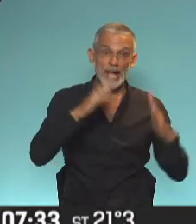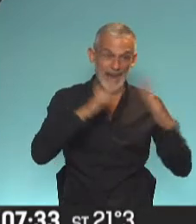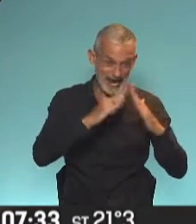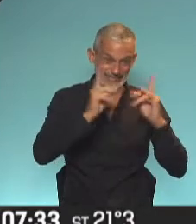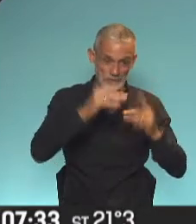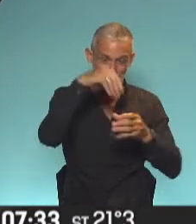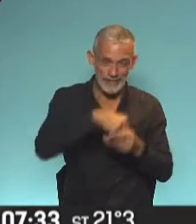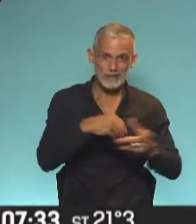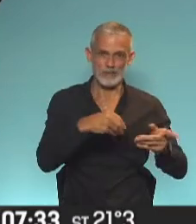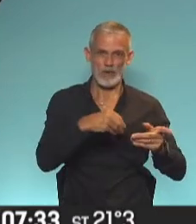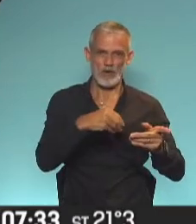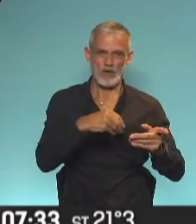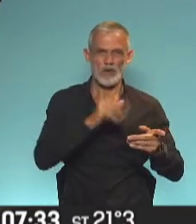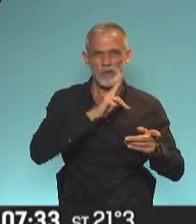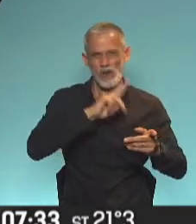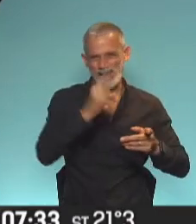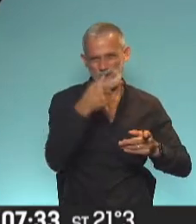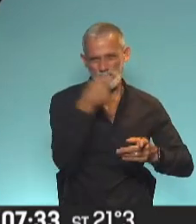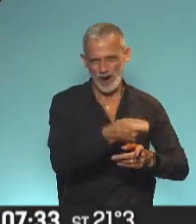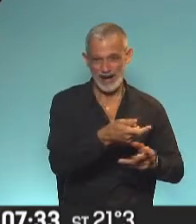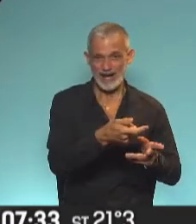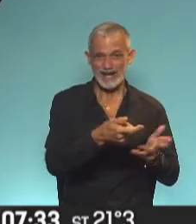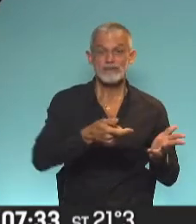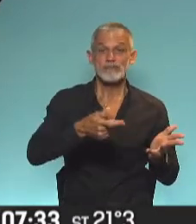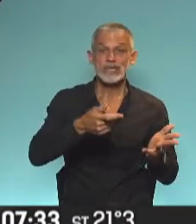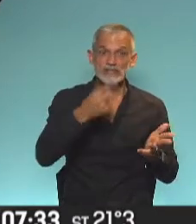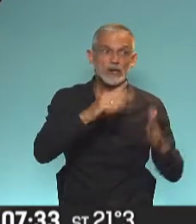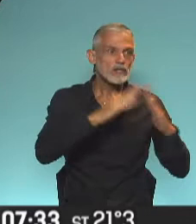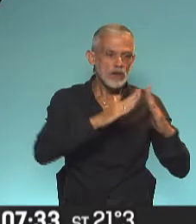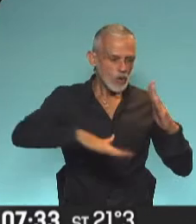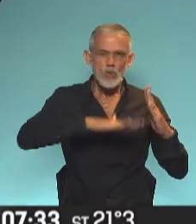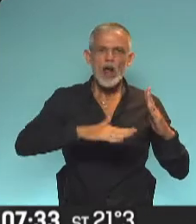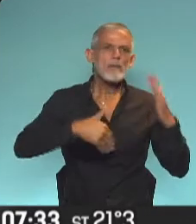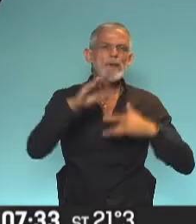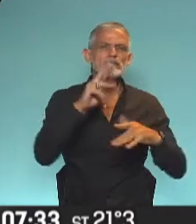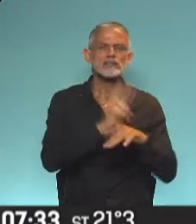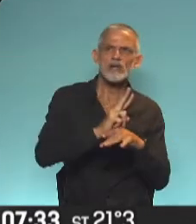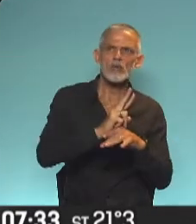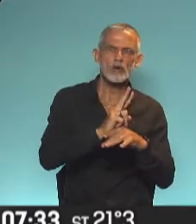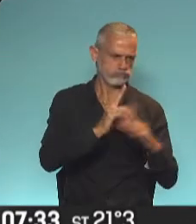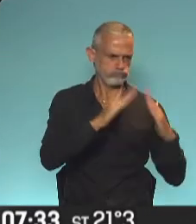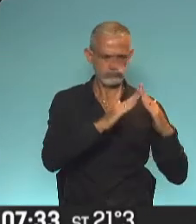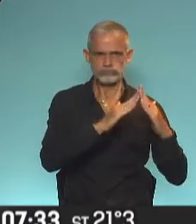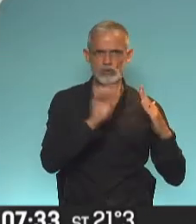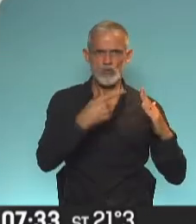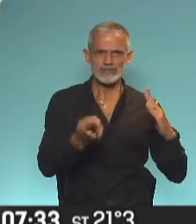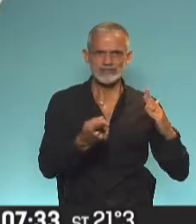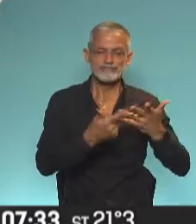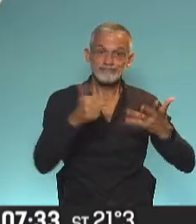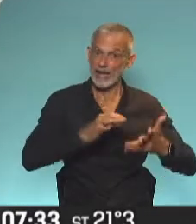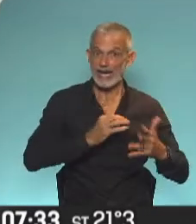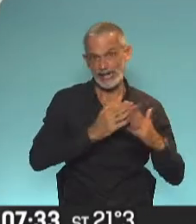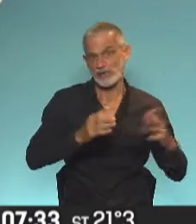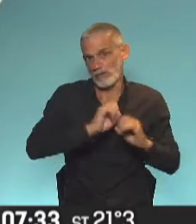propia víctima. Volvemos a lo que decíamos recién. El lugar que tiene que ser el lugar más seguro no lo es tanto. Y bueno, este año con la particularidad